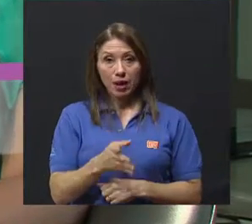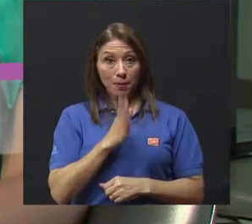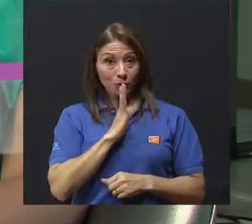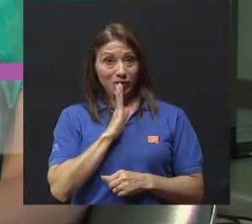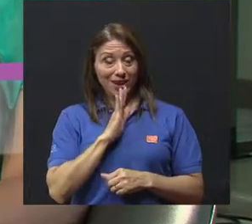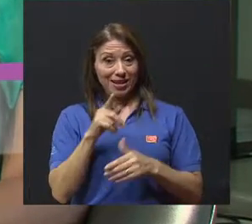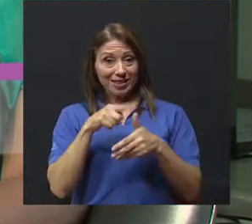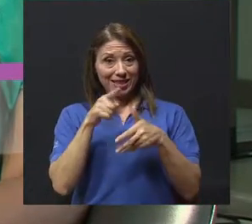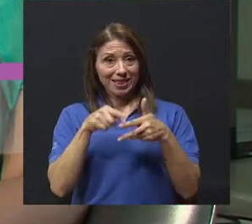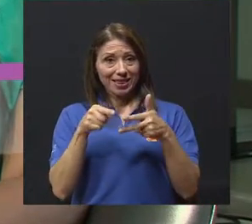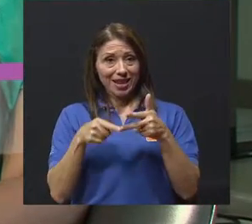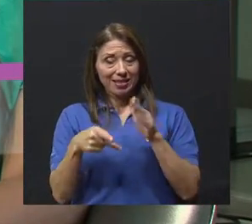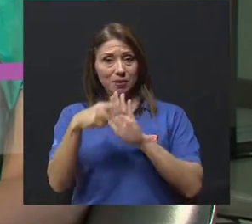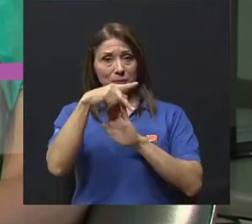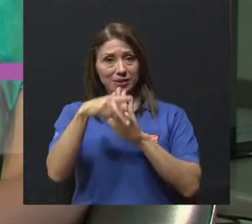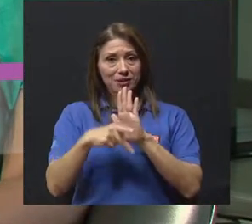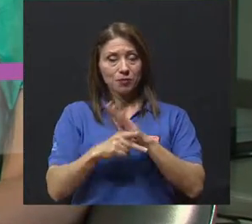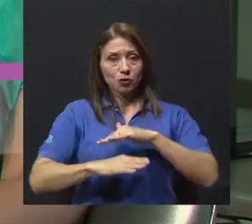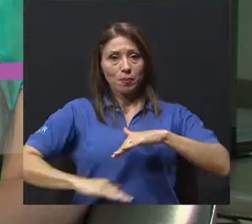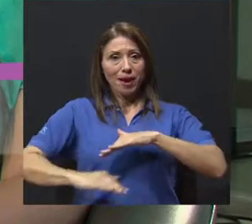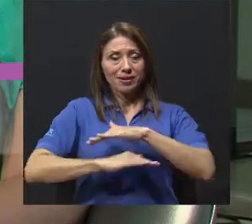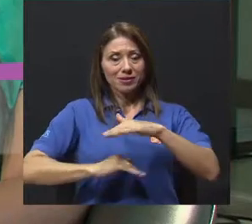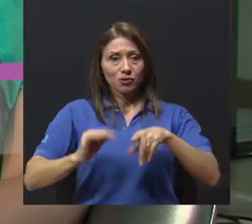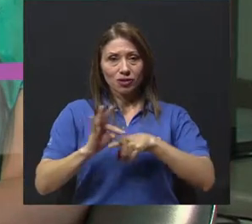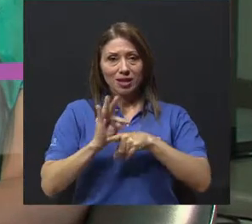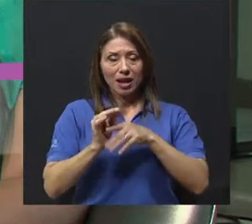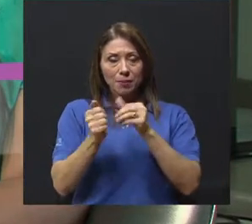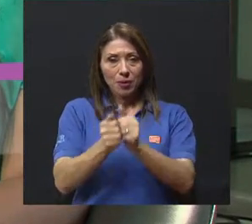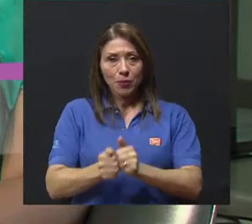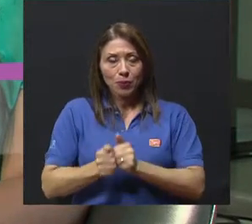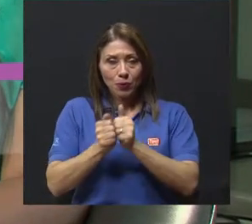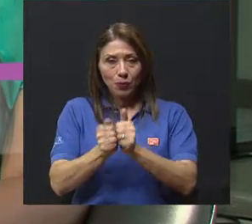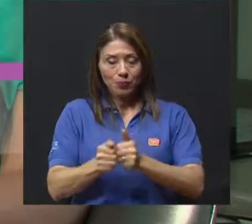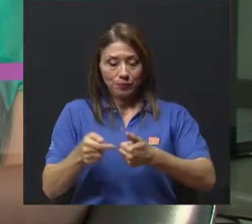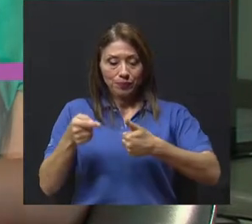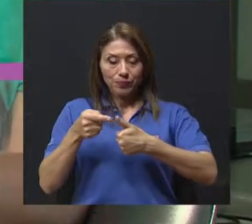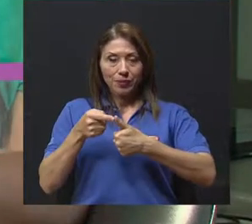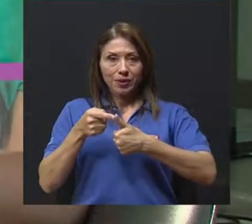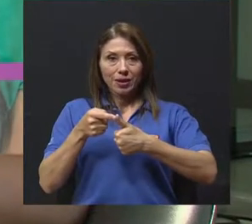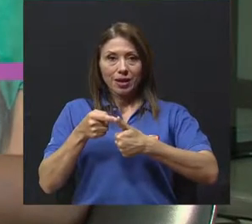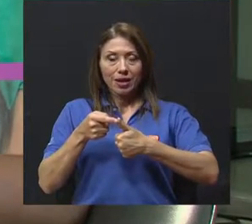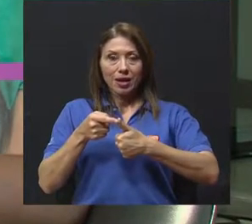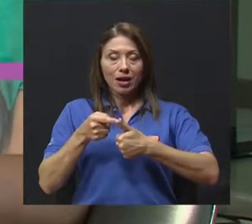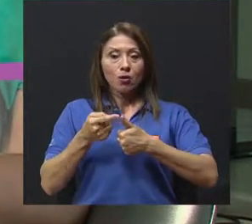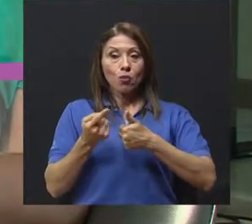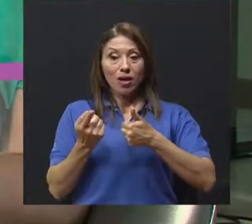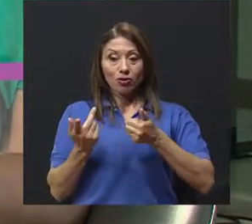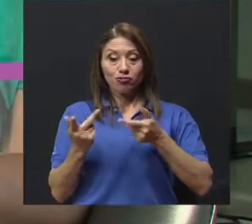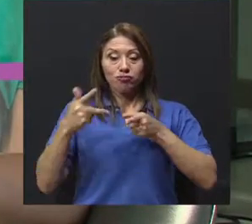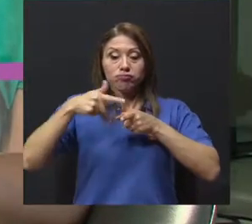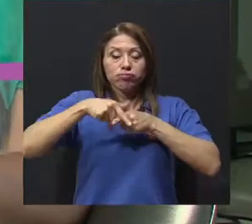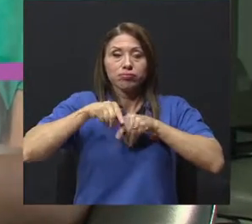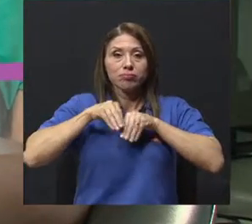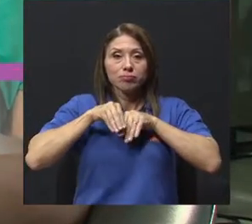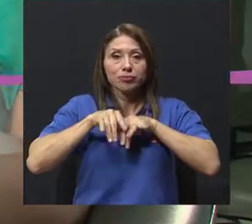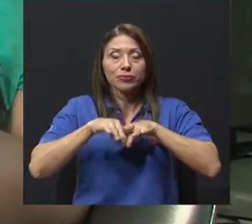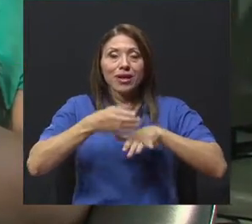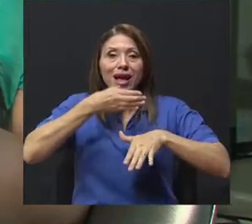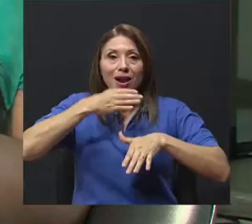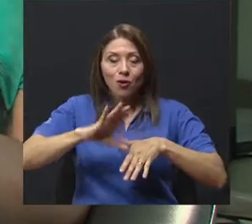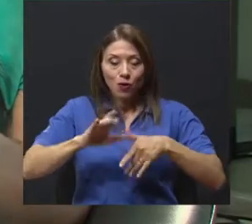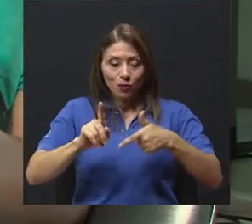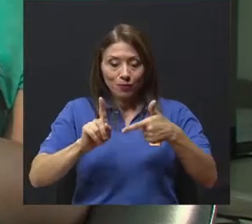principios básicos que tienen la quimioterapia entonces sería que transmite el calor de montar a caballo que